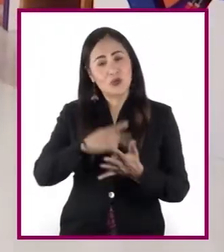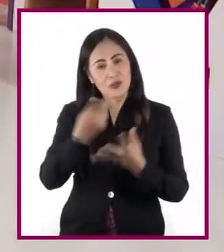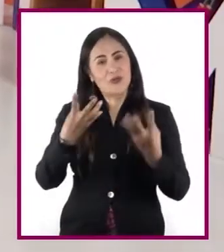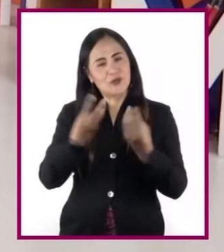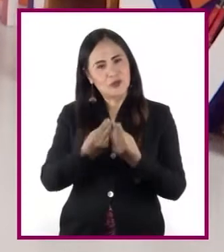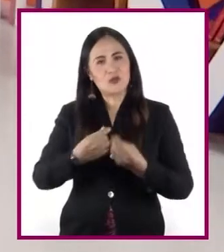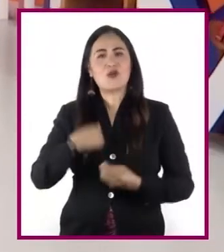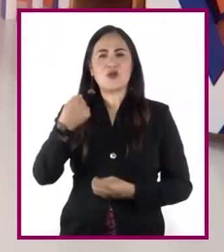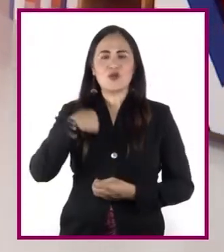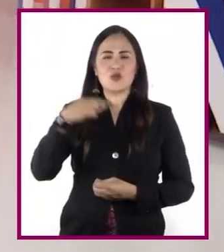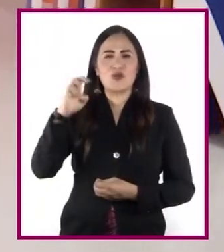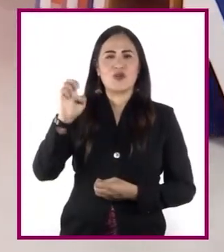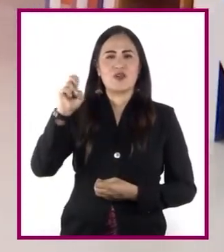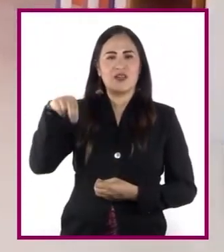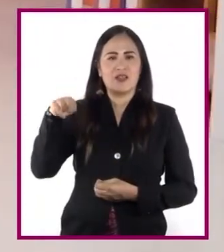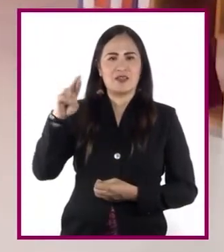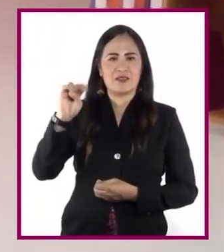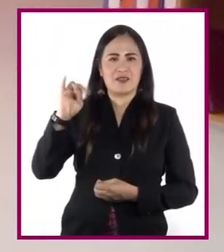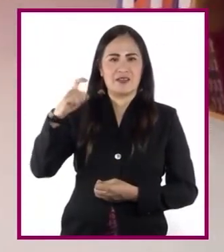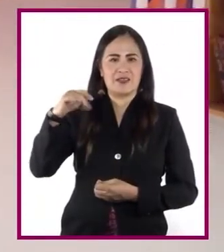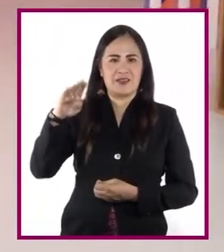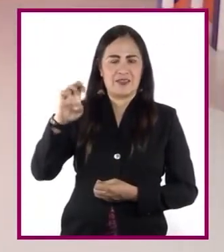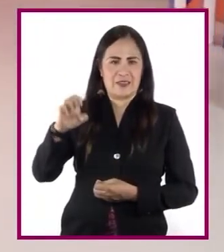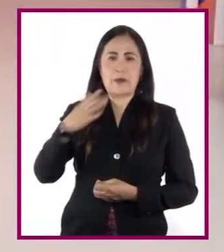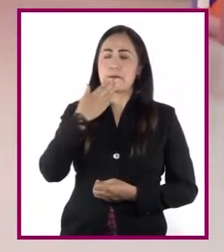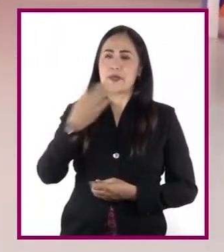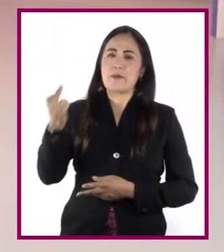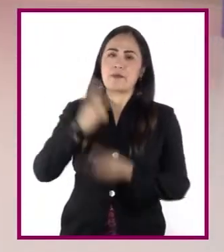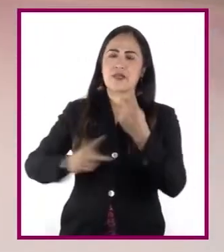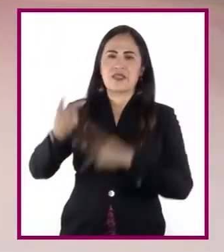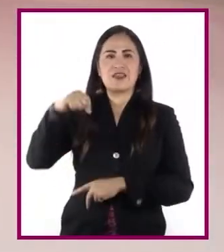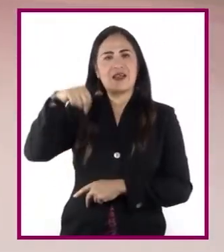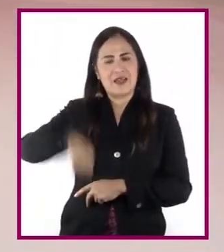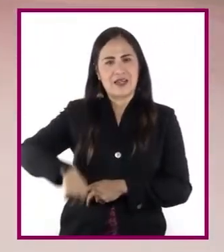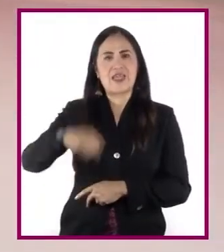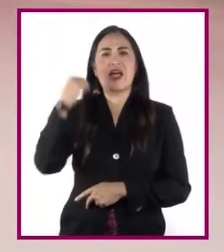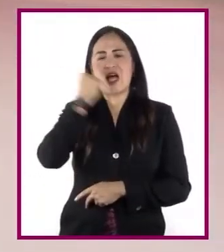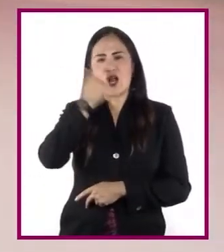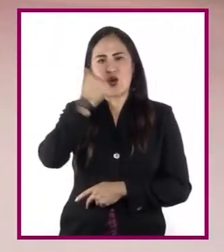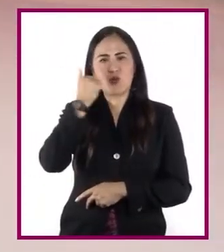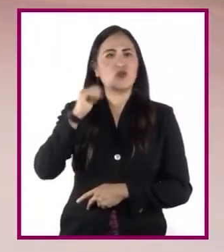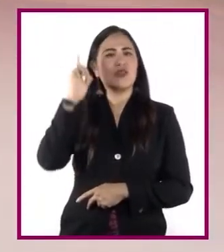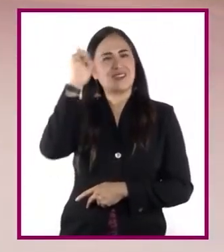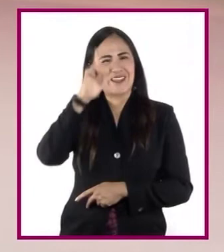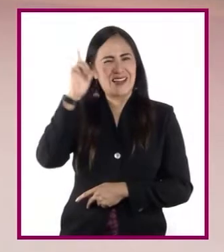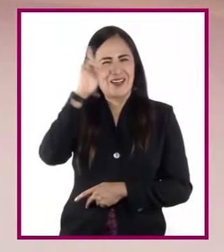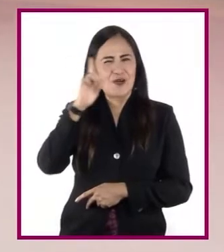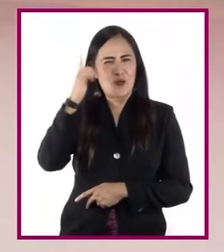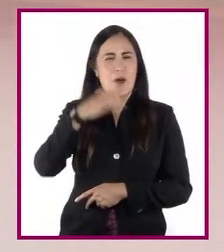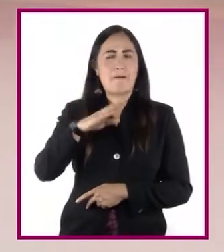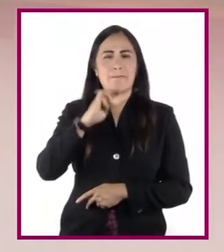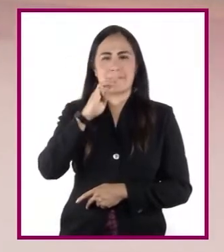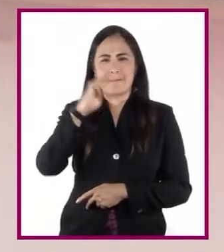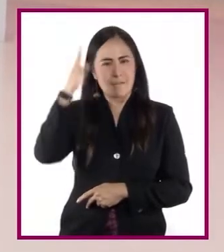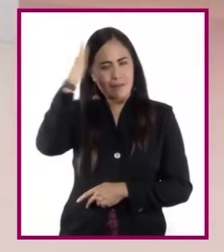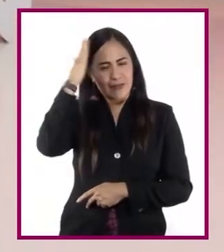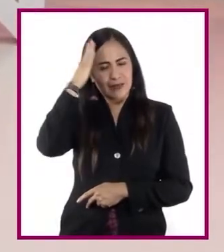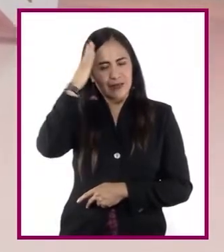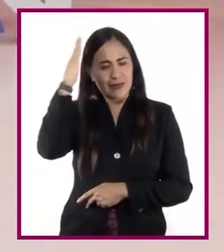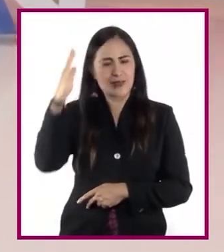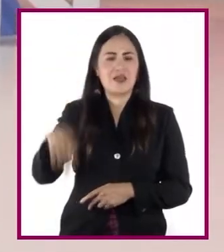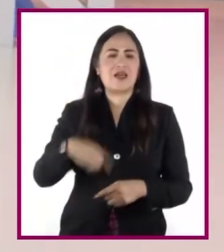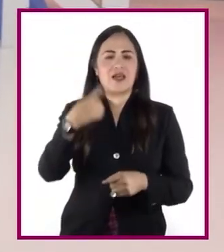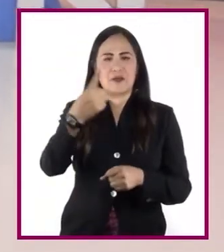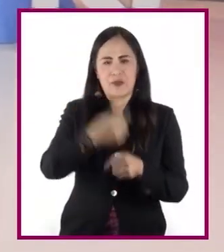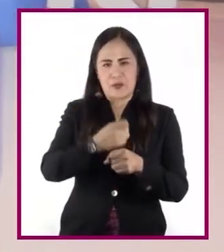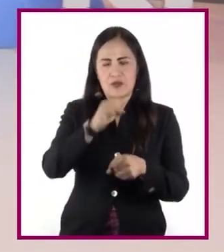Yo soy Enrique Rodal y les doy la bienvenida a las alumnas y alumnos de lengua materna de primer grado de secundaria. Antes de iniciar, les